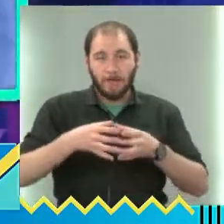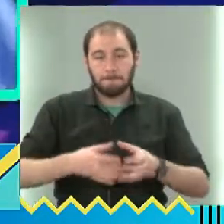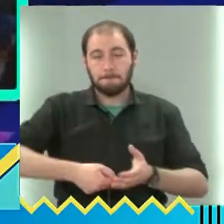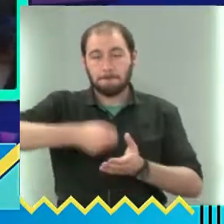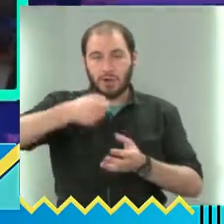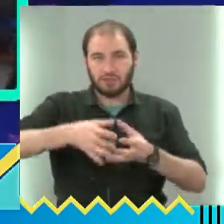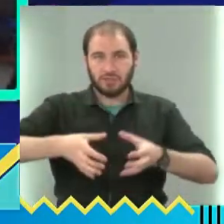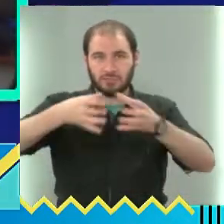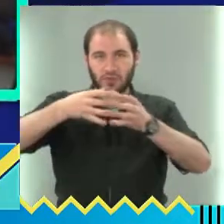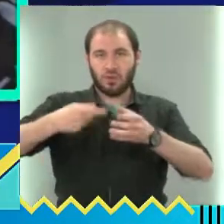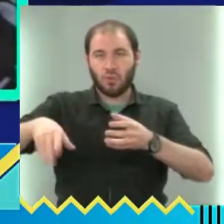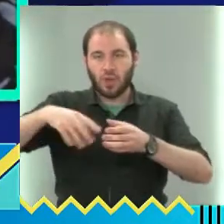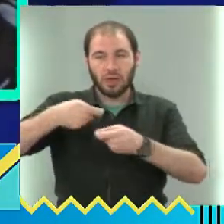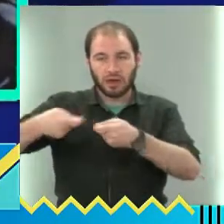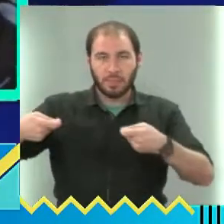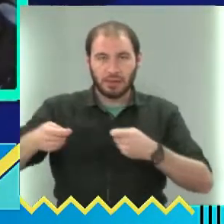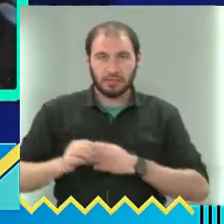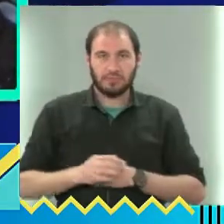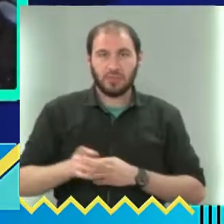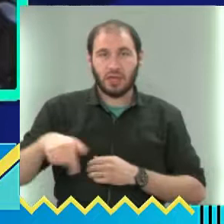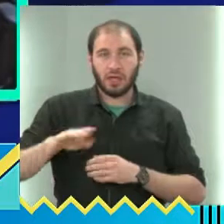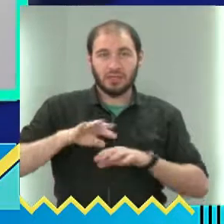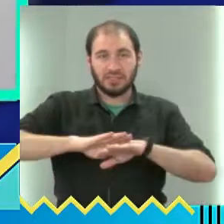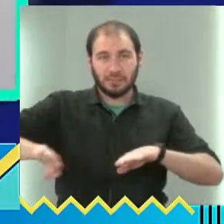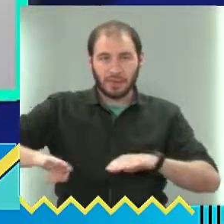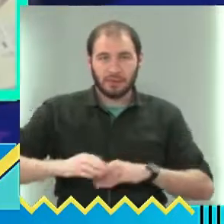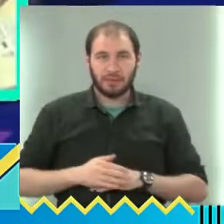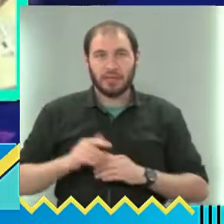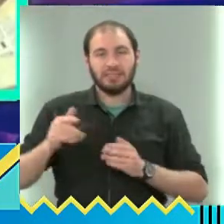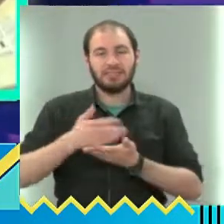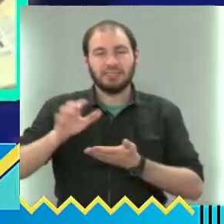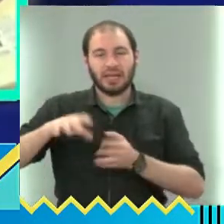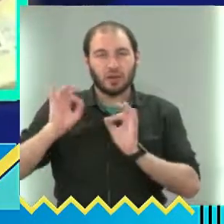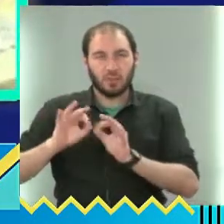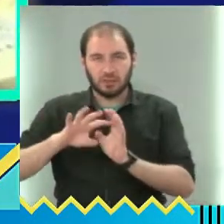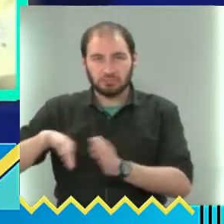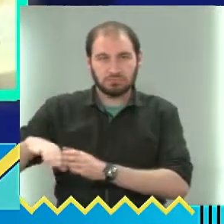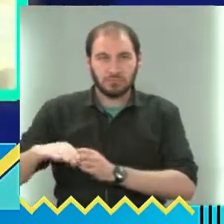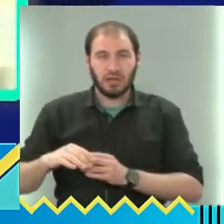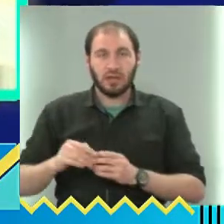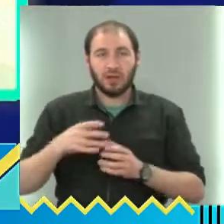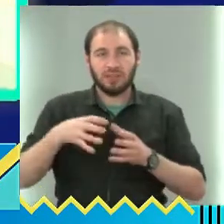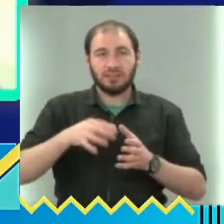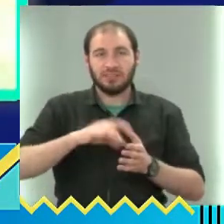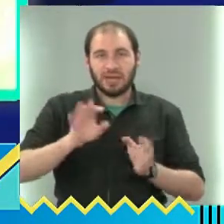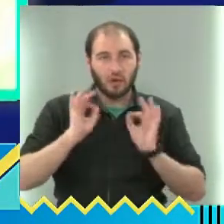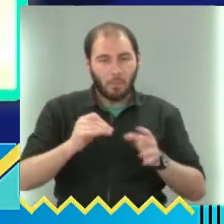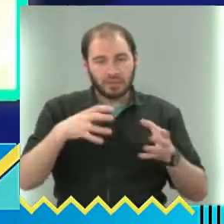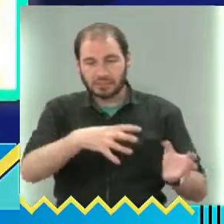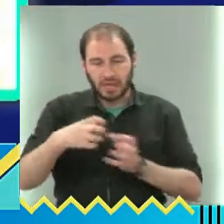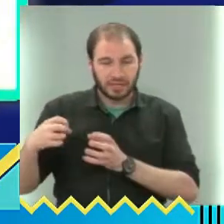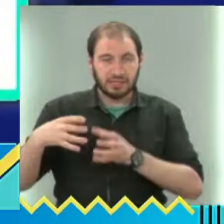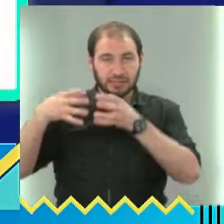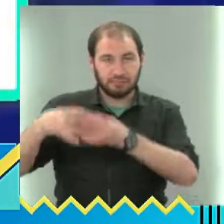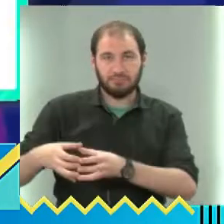al sector de fraccionamiento donde nosotros separamos esa sangre entera. Nosotros cuando sacamos sangre entera. Esa